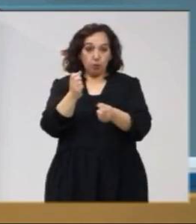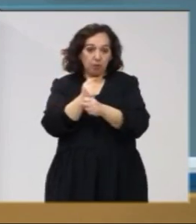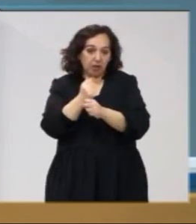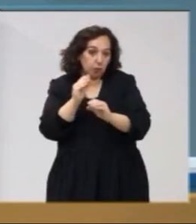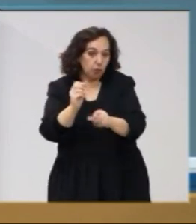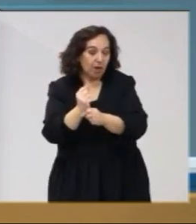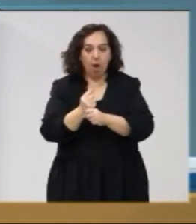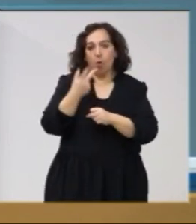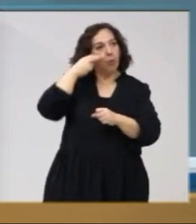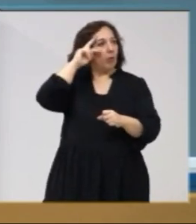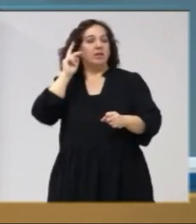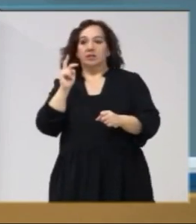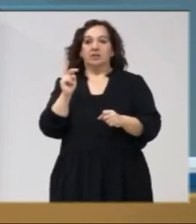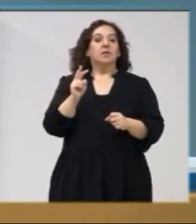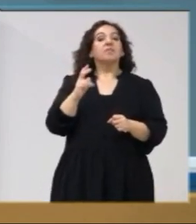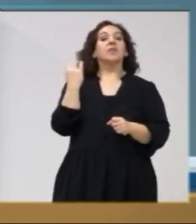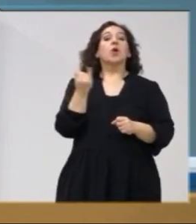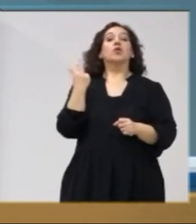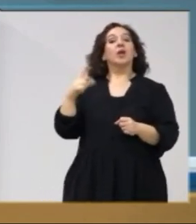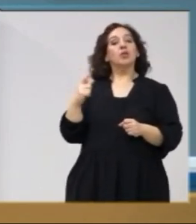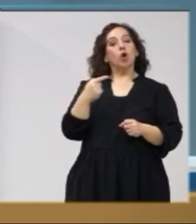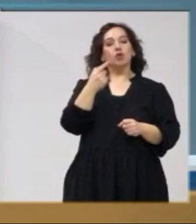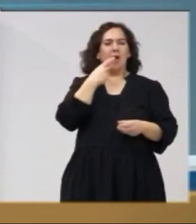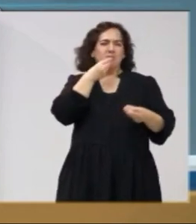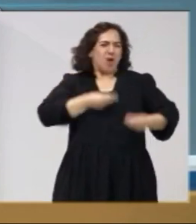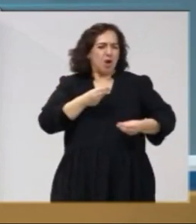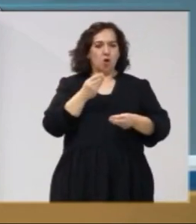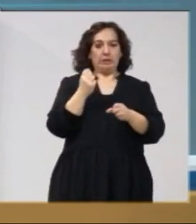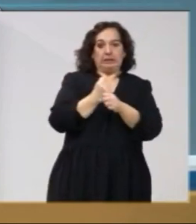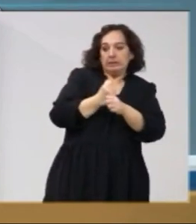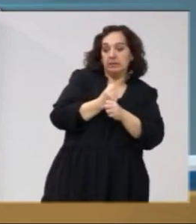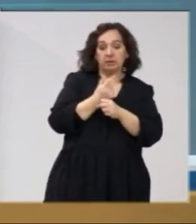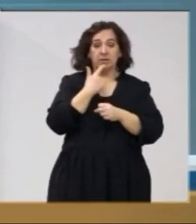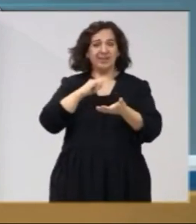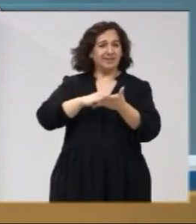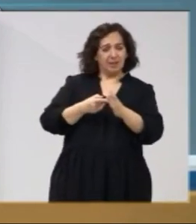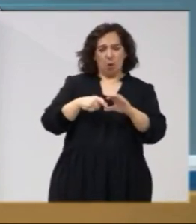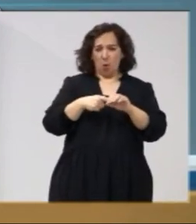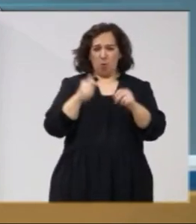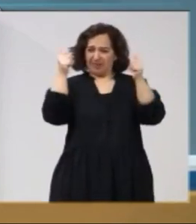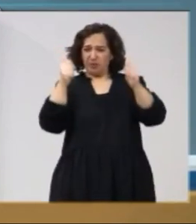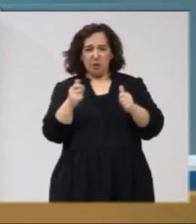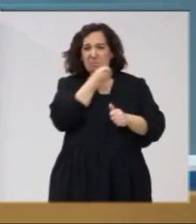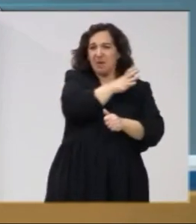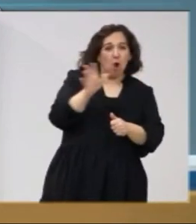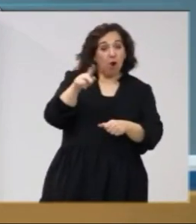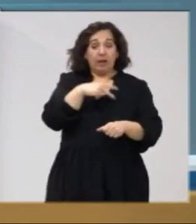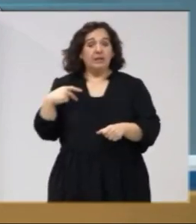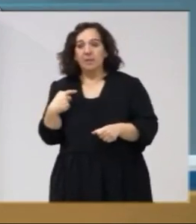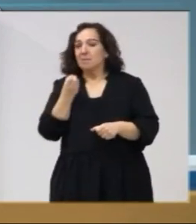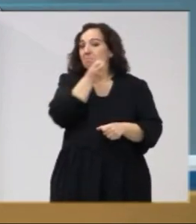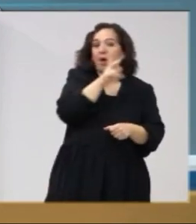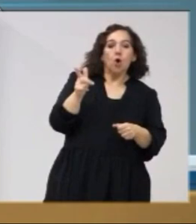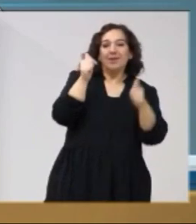sea un fuera de serie como lo es José Luis Gochicoa, probablemente el técnico mejor cualificado de Cantabria. Lo digo así, el